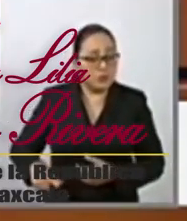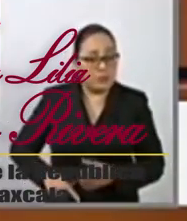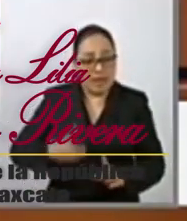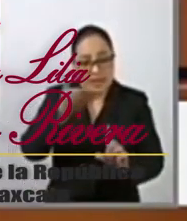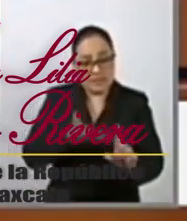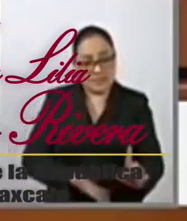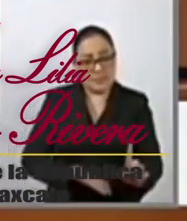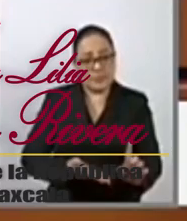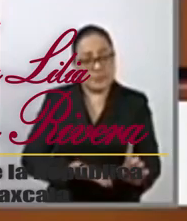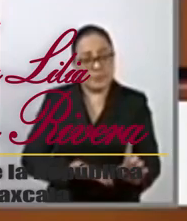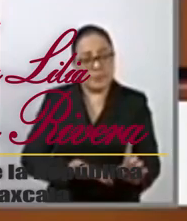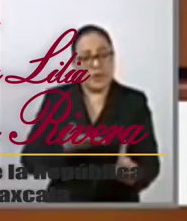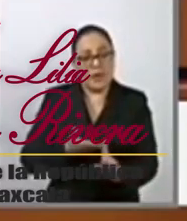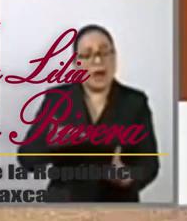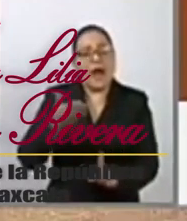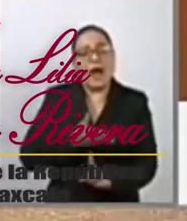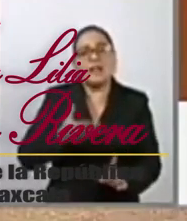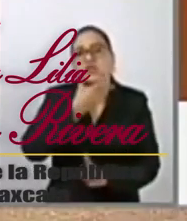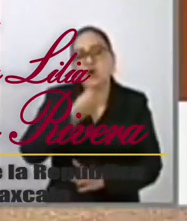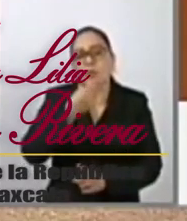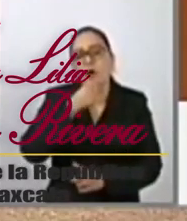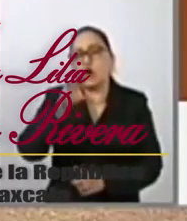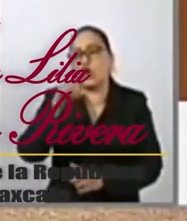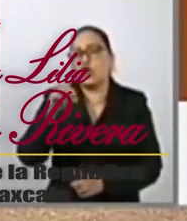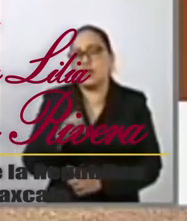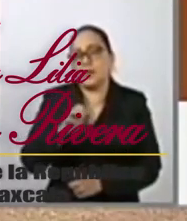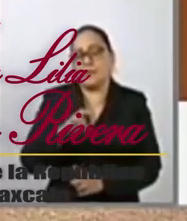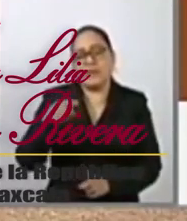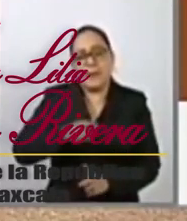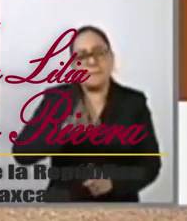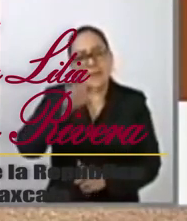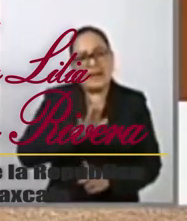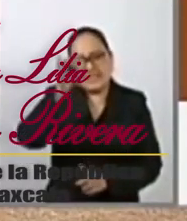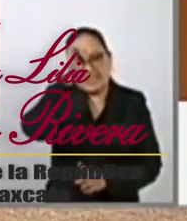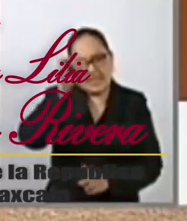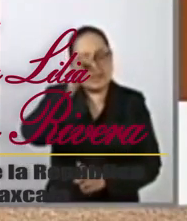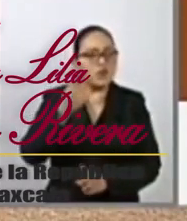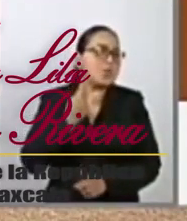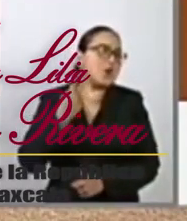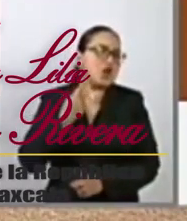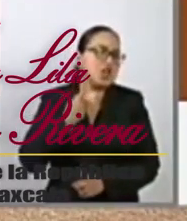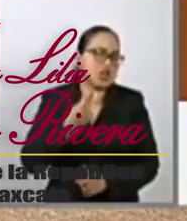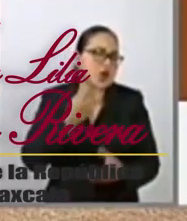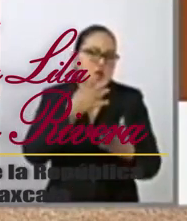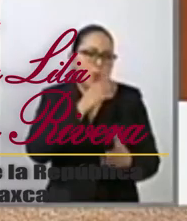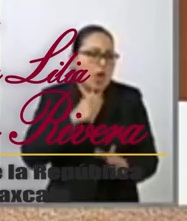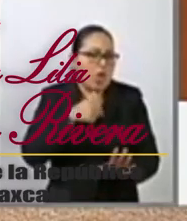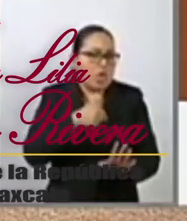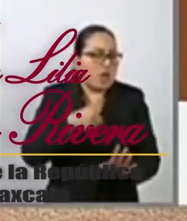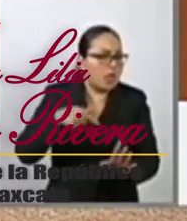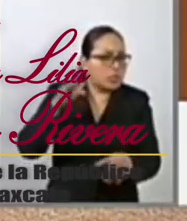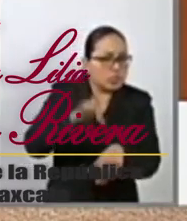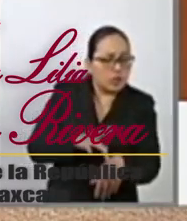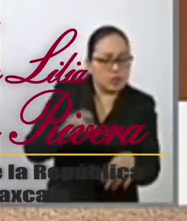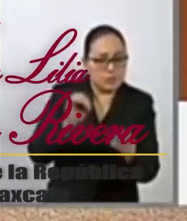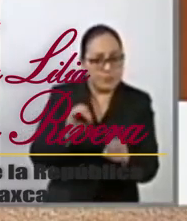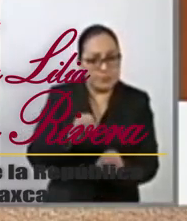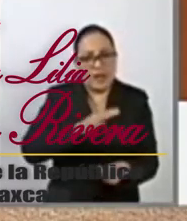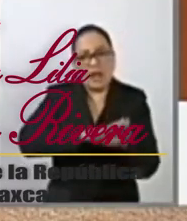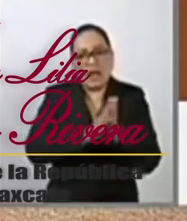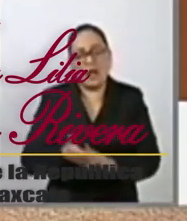de Mirebú se refirió como en un sacerdocio político inviolable, se desvirtúe y degrade en un manto